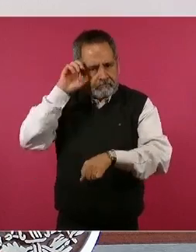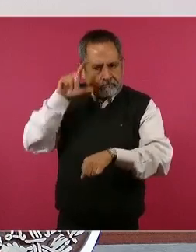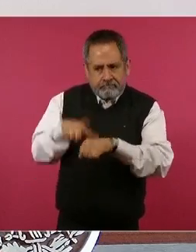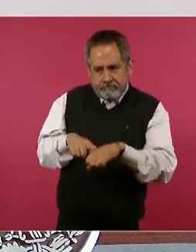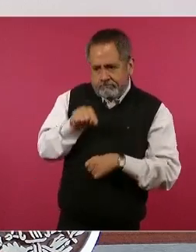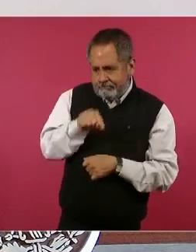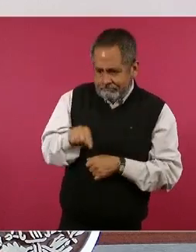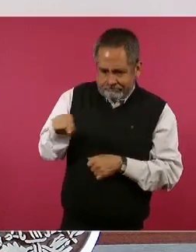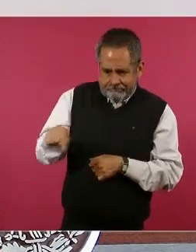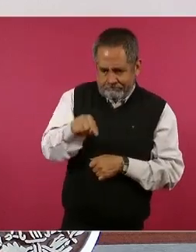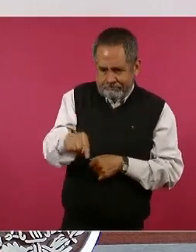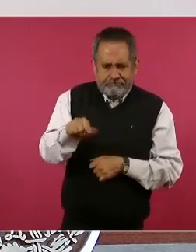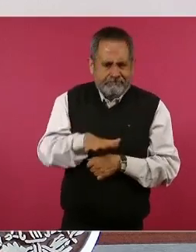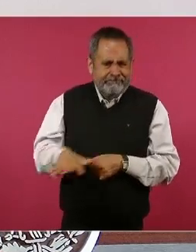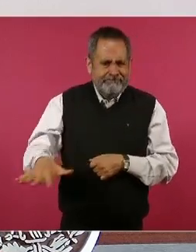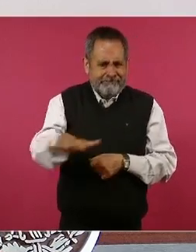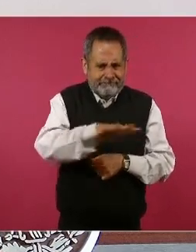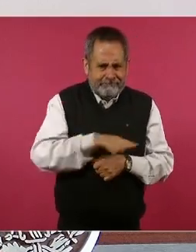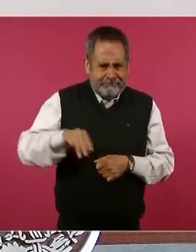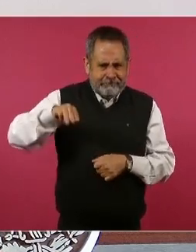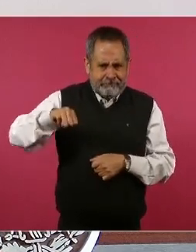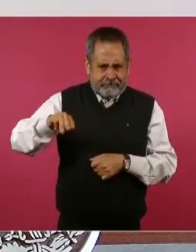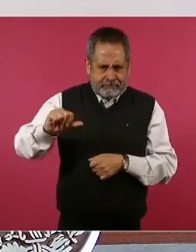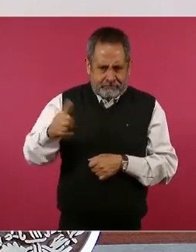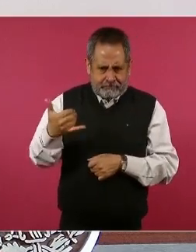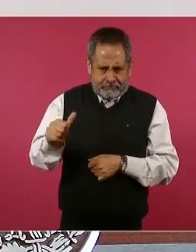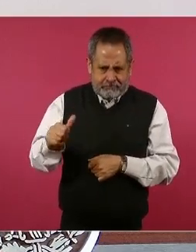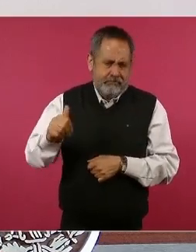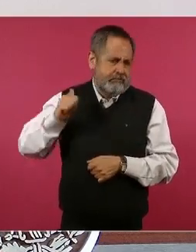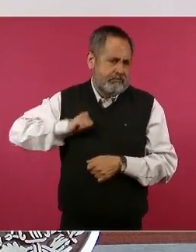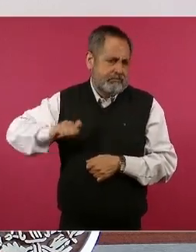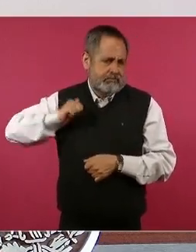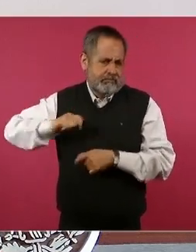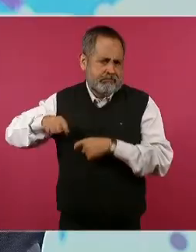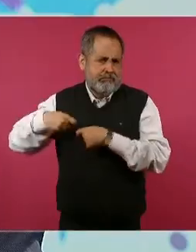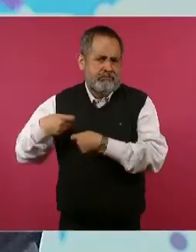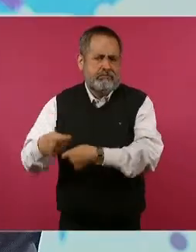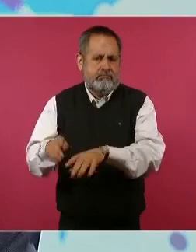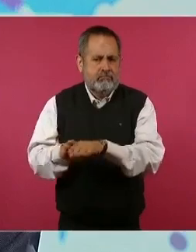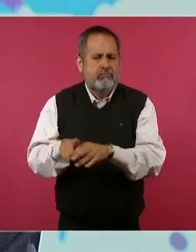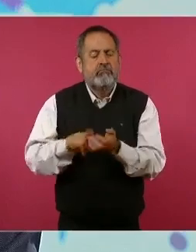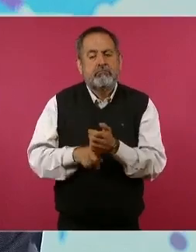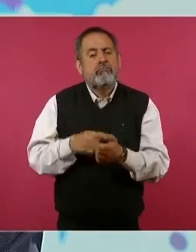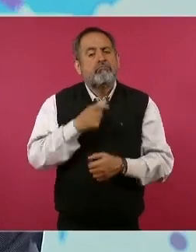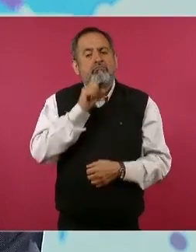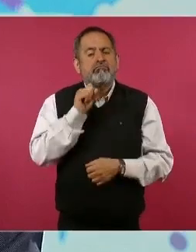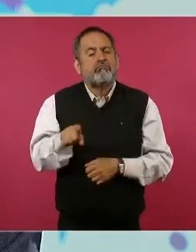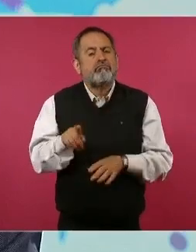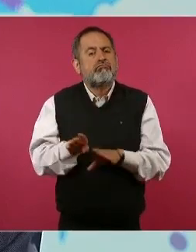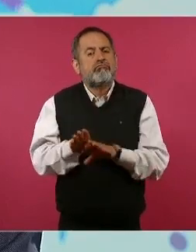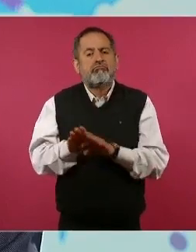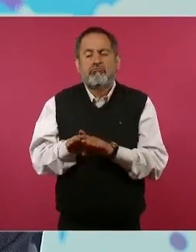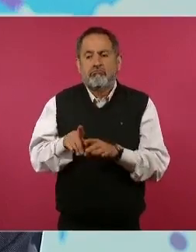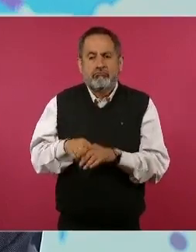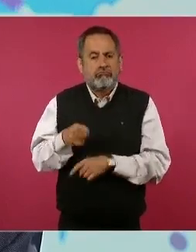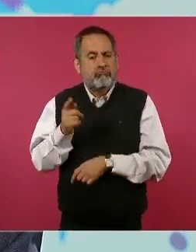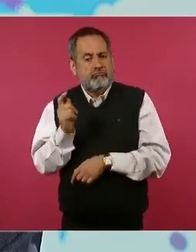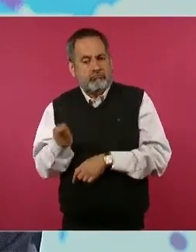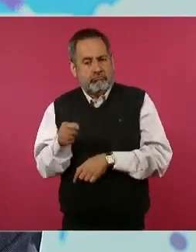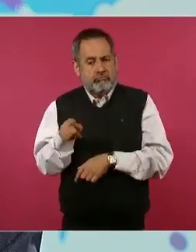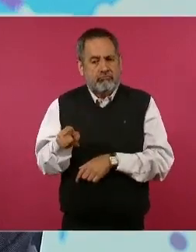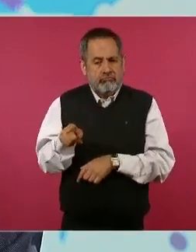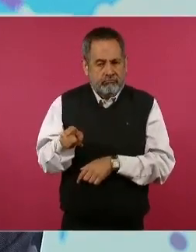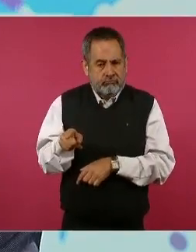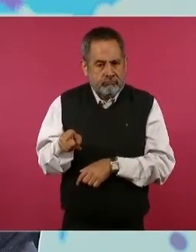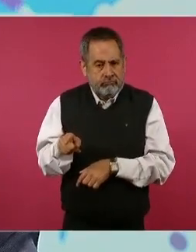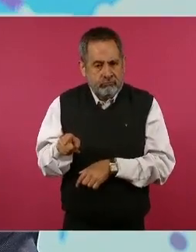que ocuparon el territorio hace siglos y milenios, sino también a la fuerza